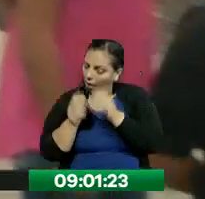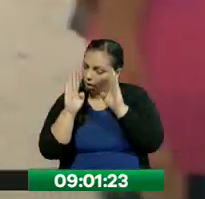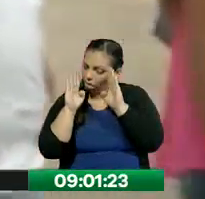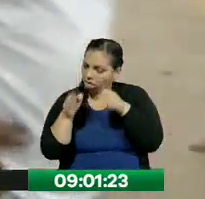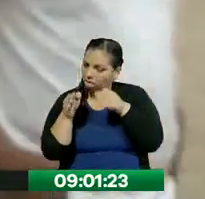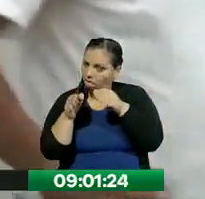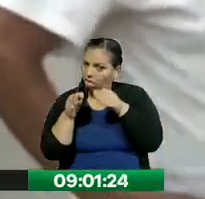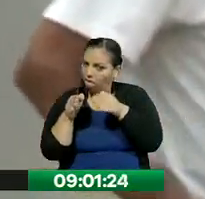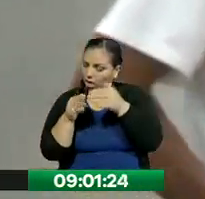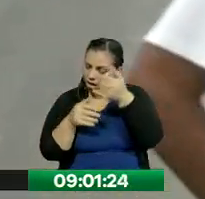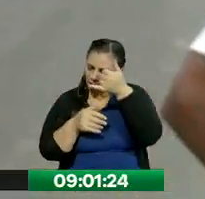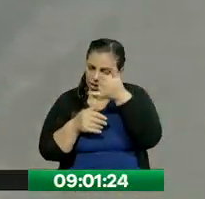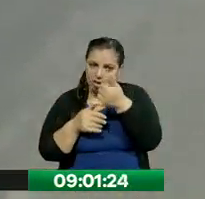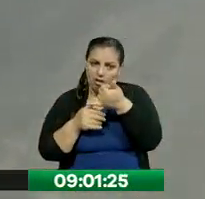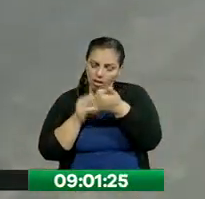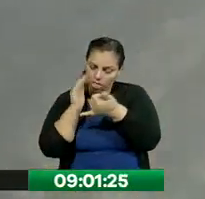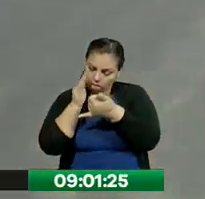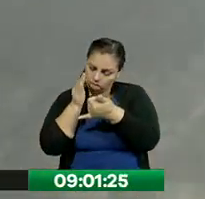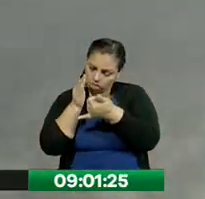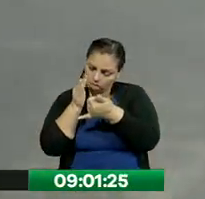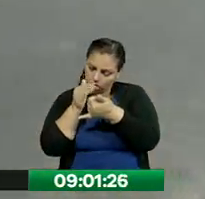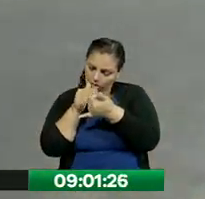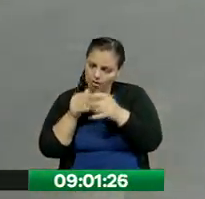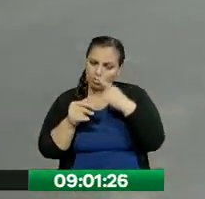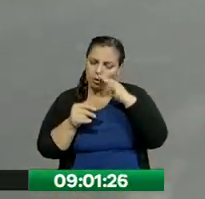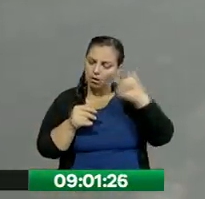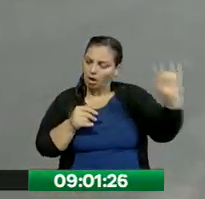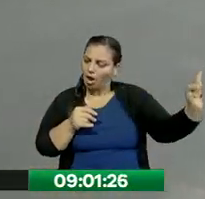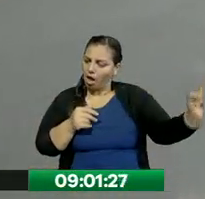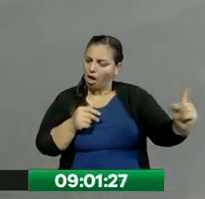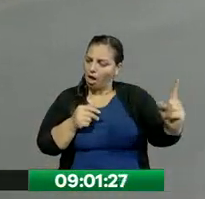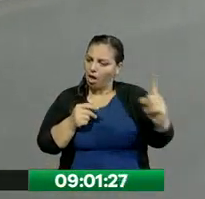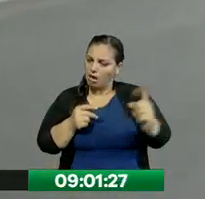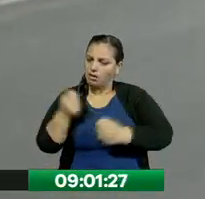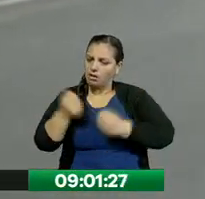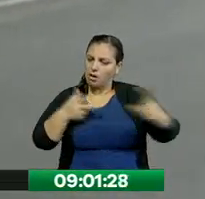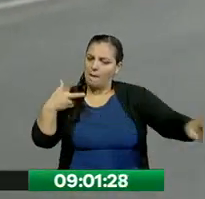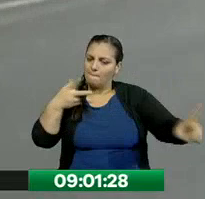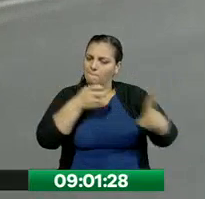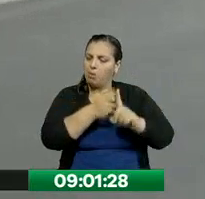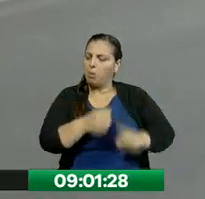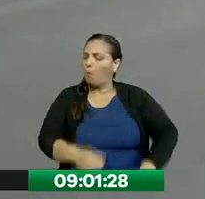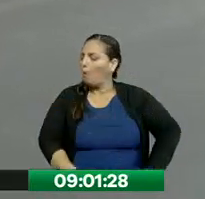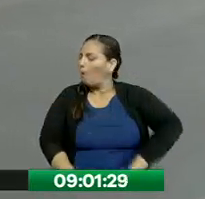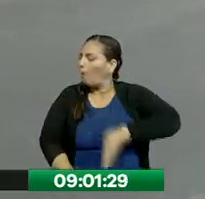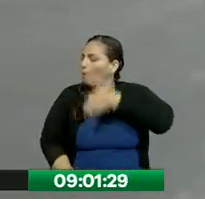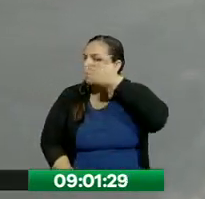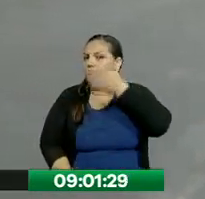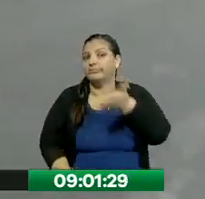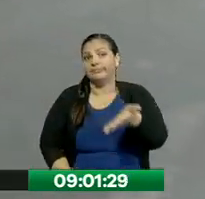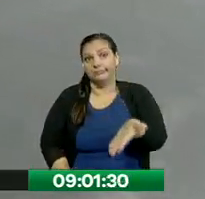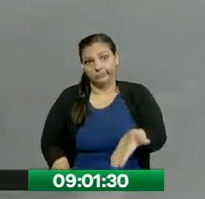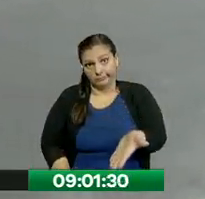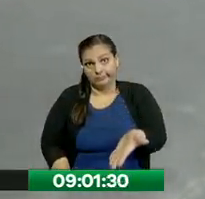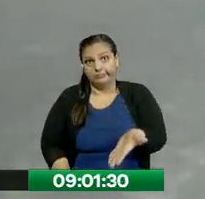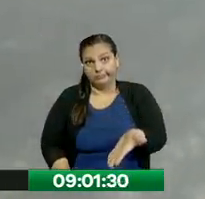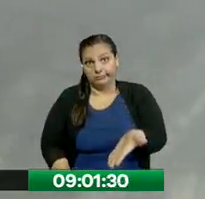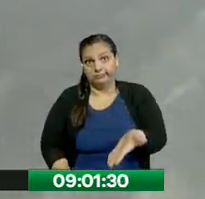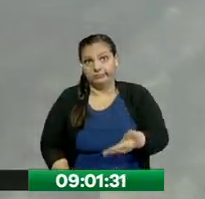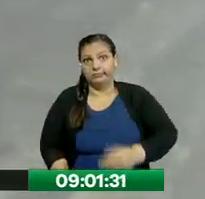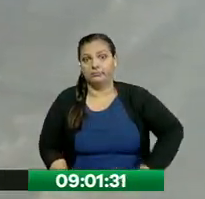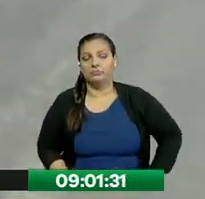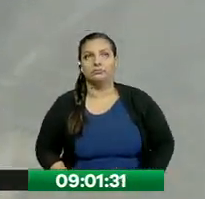accidente estuvo acá, nadie se dio cuenta. Gracias. Mi estimada, buenos días. ¿Cada qué tiempo se registran los accidentes en este lugar? Cada